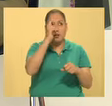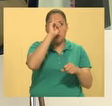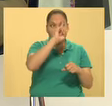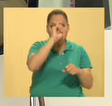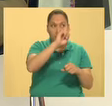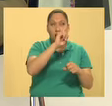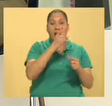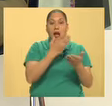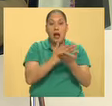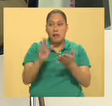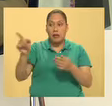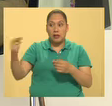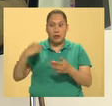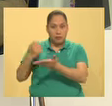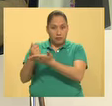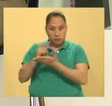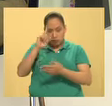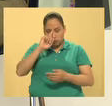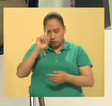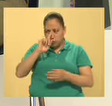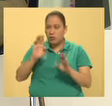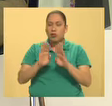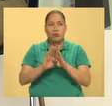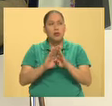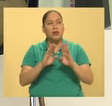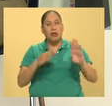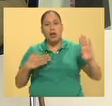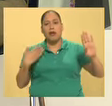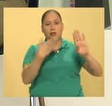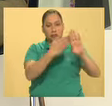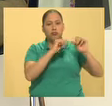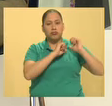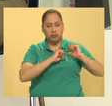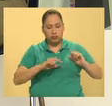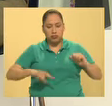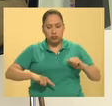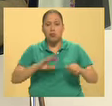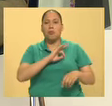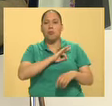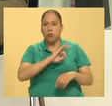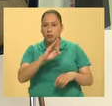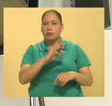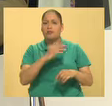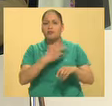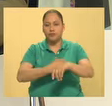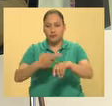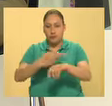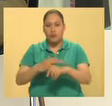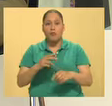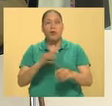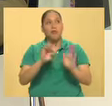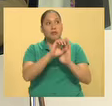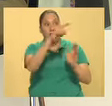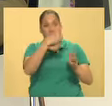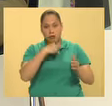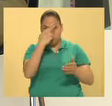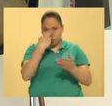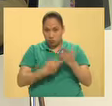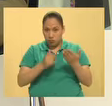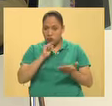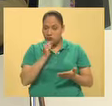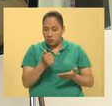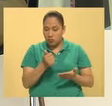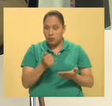da la asesoría jurídica para proceder en contra de las autoridades. Recordemos que cuando hay violaciones, aparte de que se vulneran